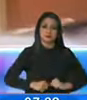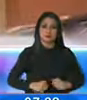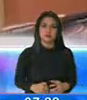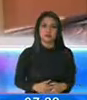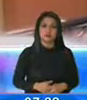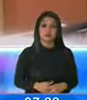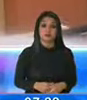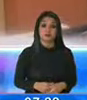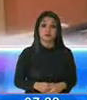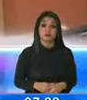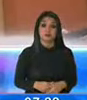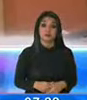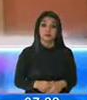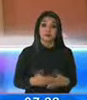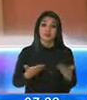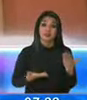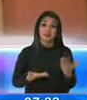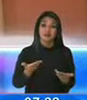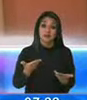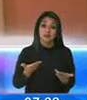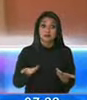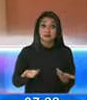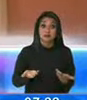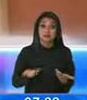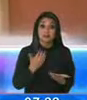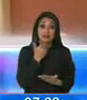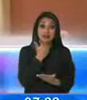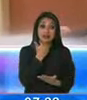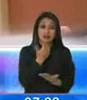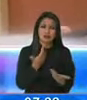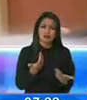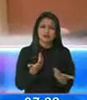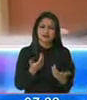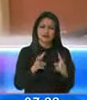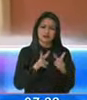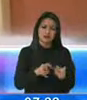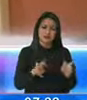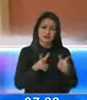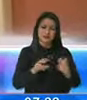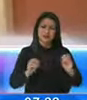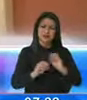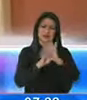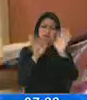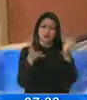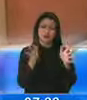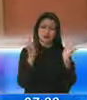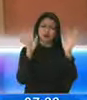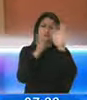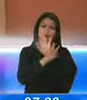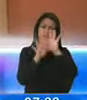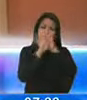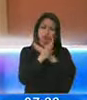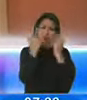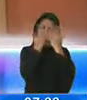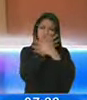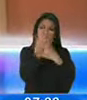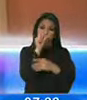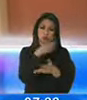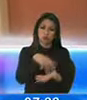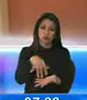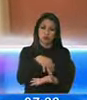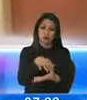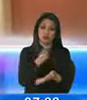parecer hay unos condicionantes o unos argumentos que no están tan claros y estamos esperando a ver si es que hay